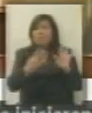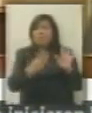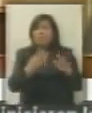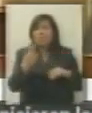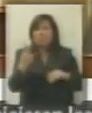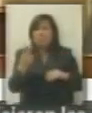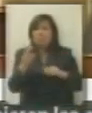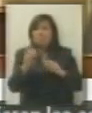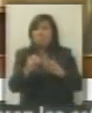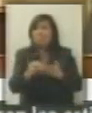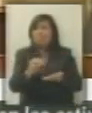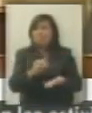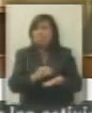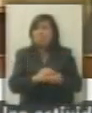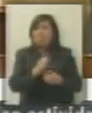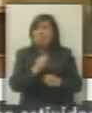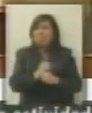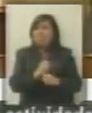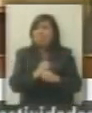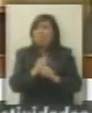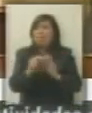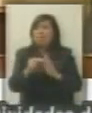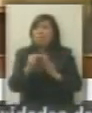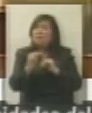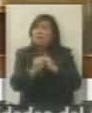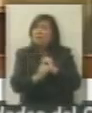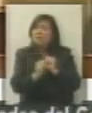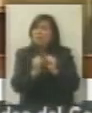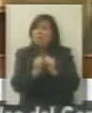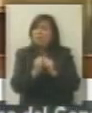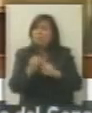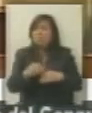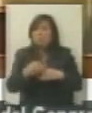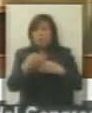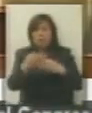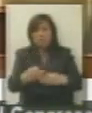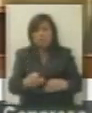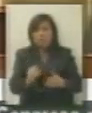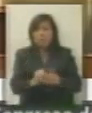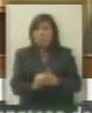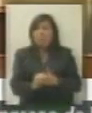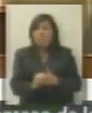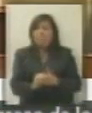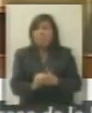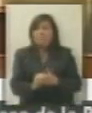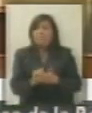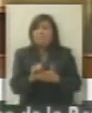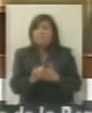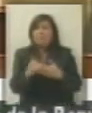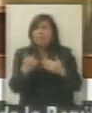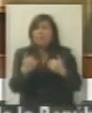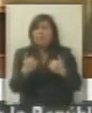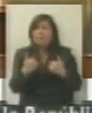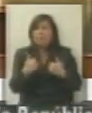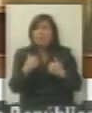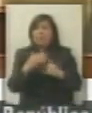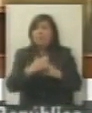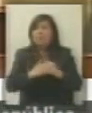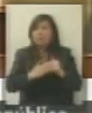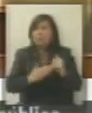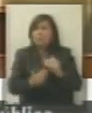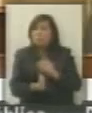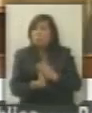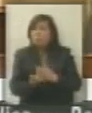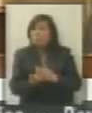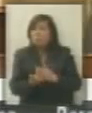10.272 plazas para los internos a nivel nacional, con la ampliación de los establecimientos penitenciarios existentes y la construcción de nuevos,